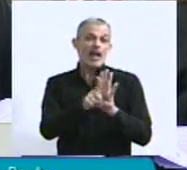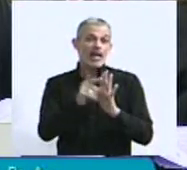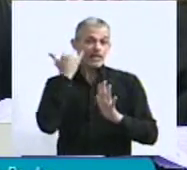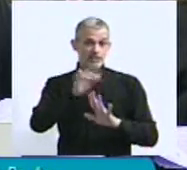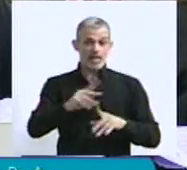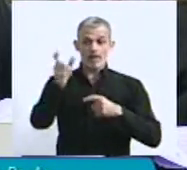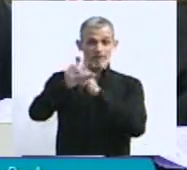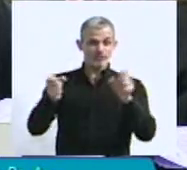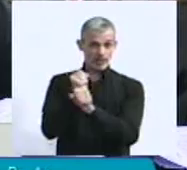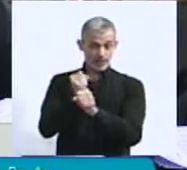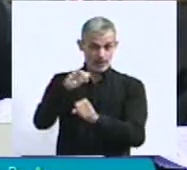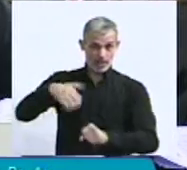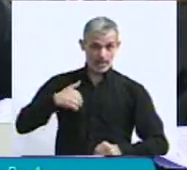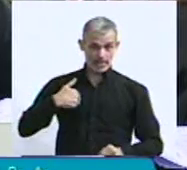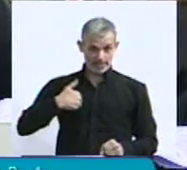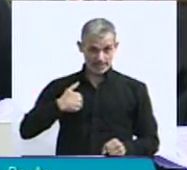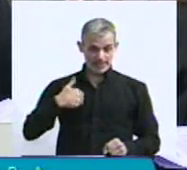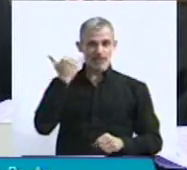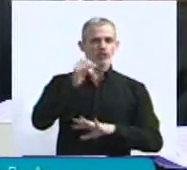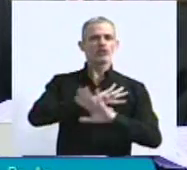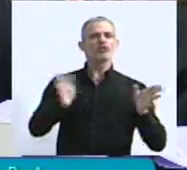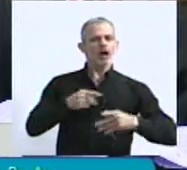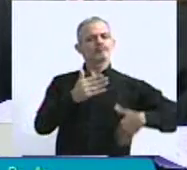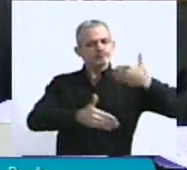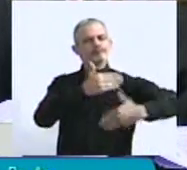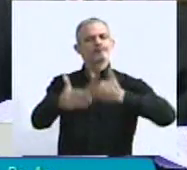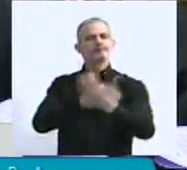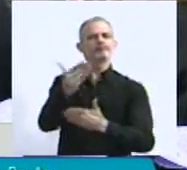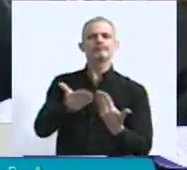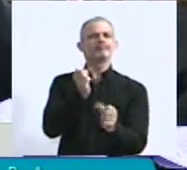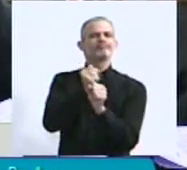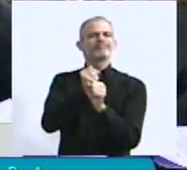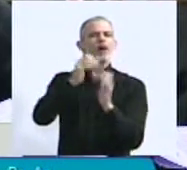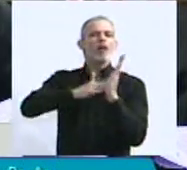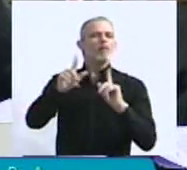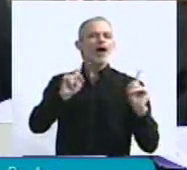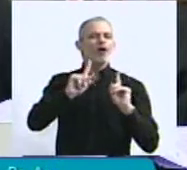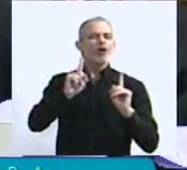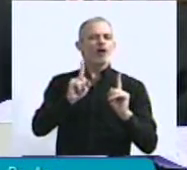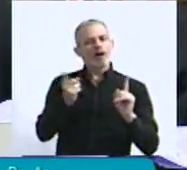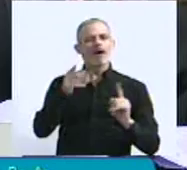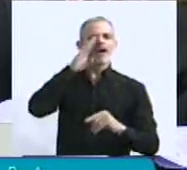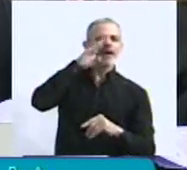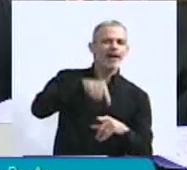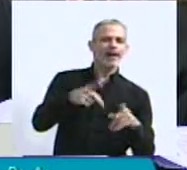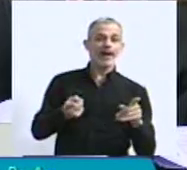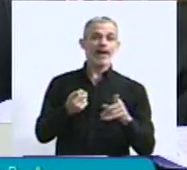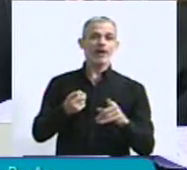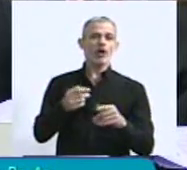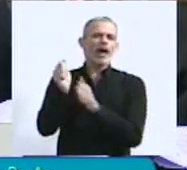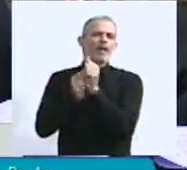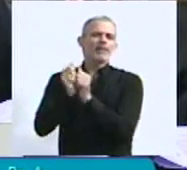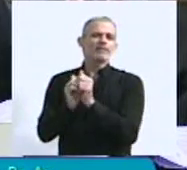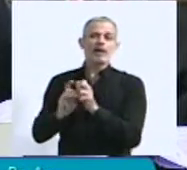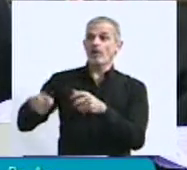trabajadores argentinos que se habían desenvuelto en el mercado informal que por empresarios inescrupulosos no le habían hecho